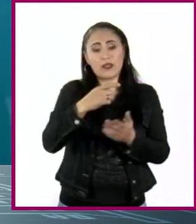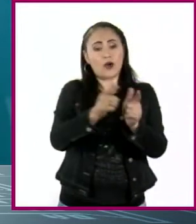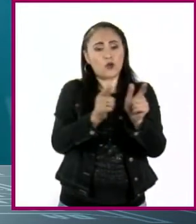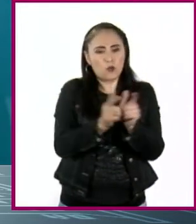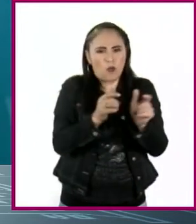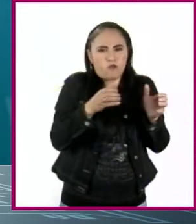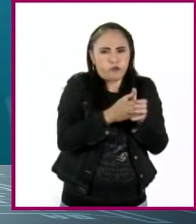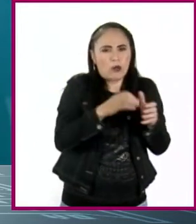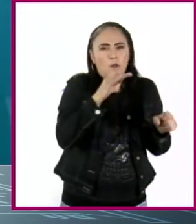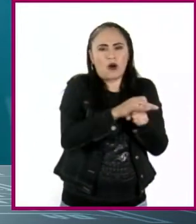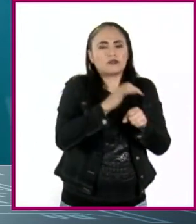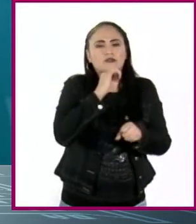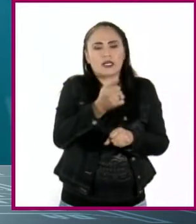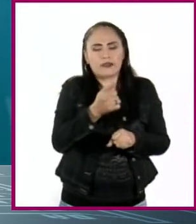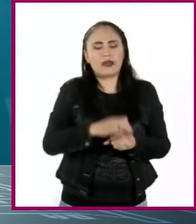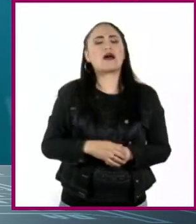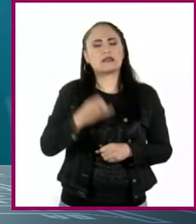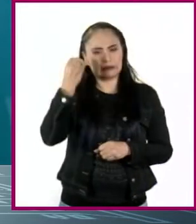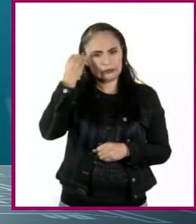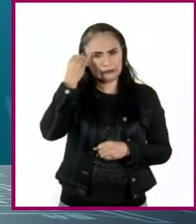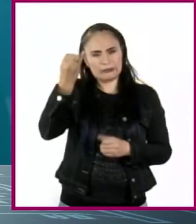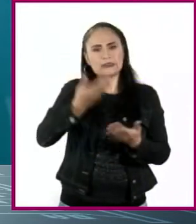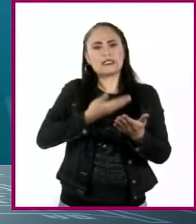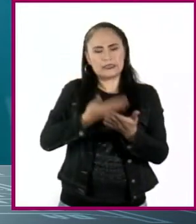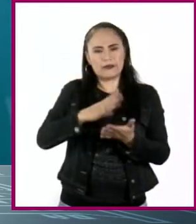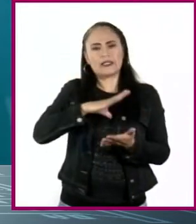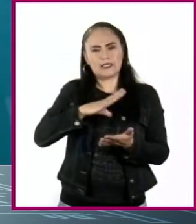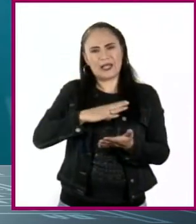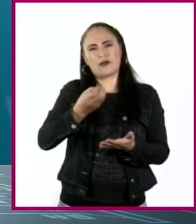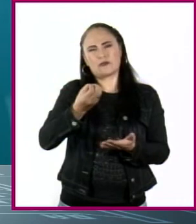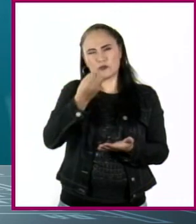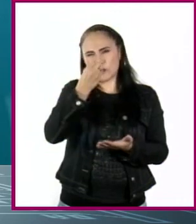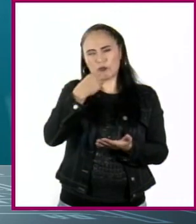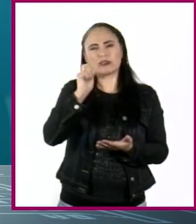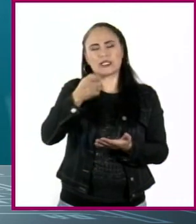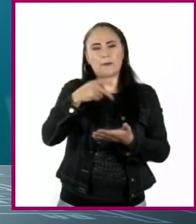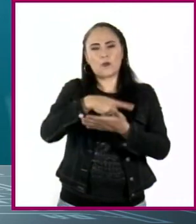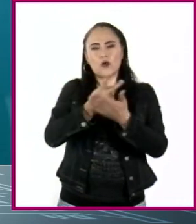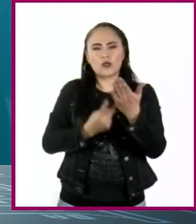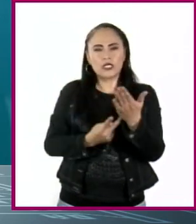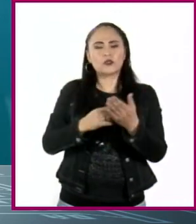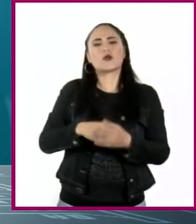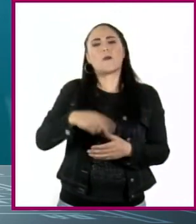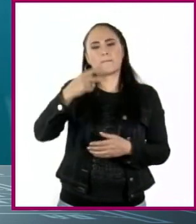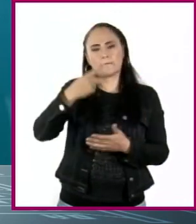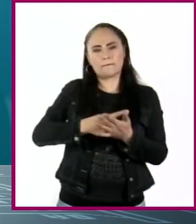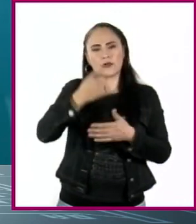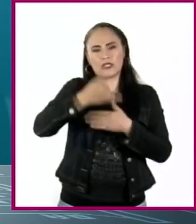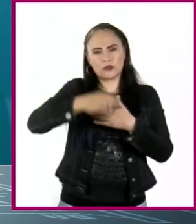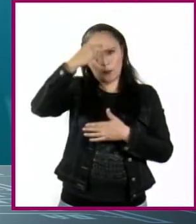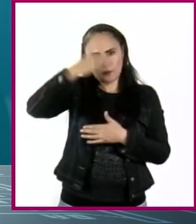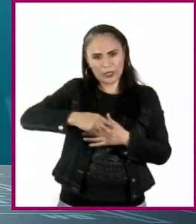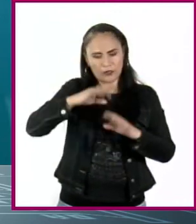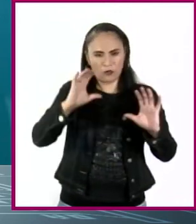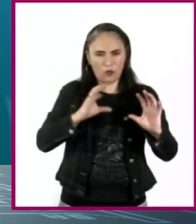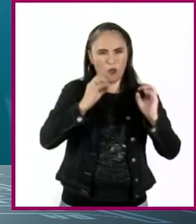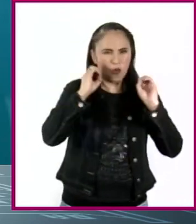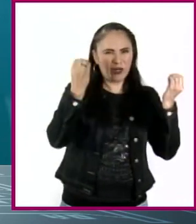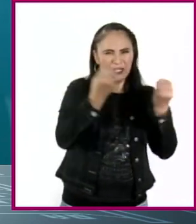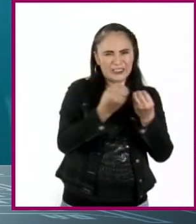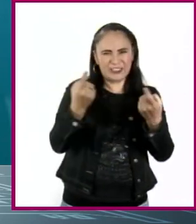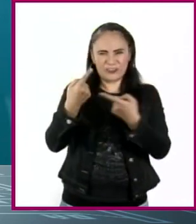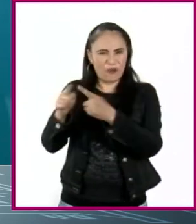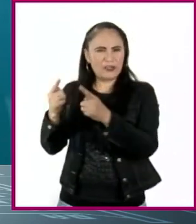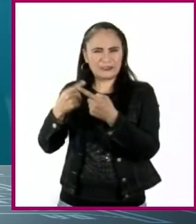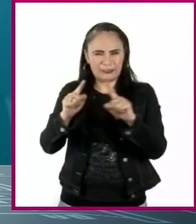vulnerables, tenemos también iniciativas contra el hambre como Proyecto México, integrado por organizaciones como CAIDMEX, Coalición